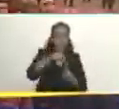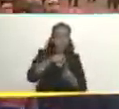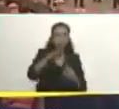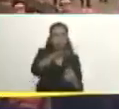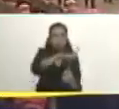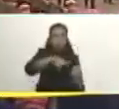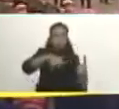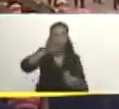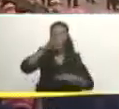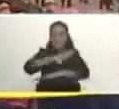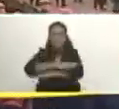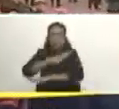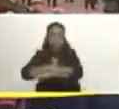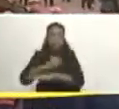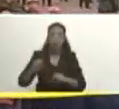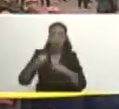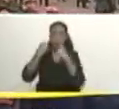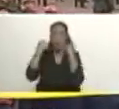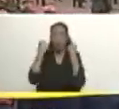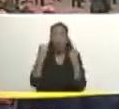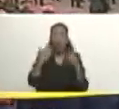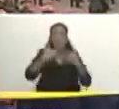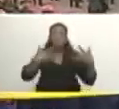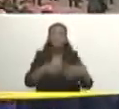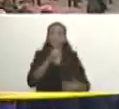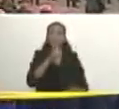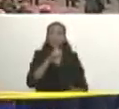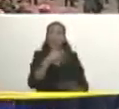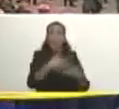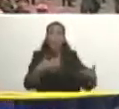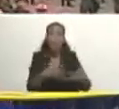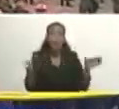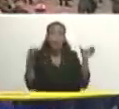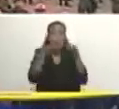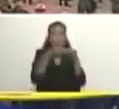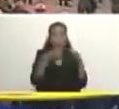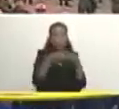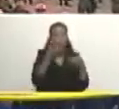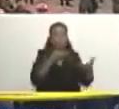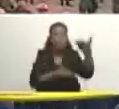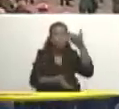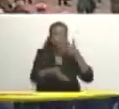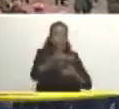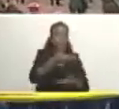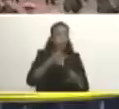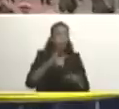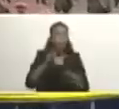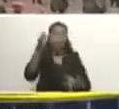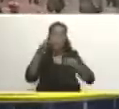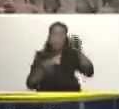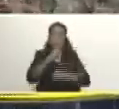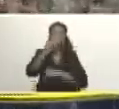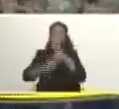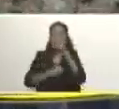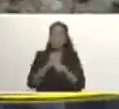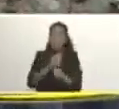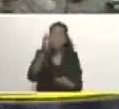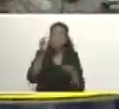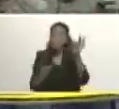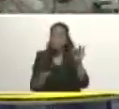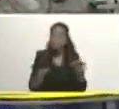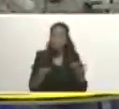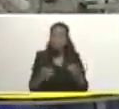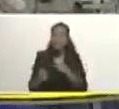motivar alguna actuación o pronunciamiento por parte de los organismos multilaterales o de la Corte Penal Internacional.